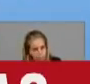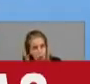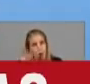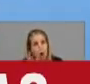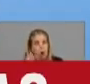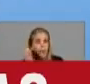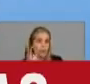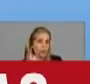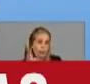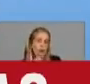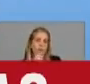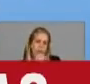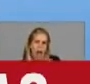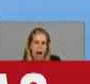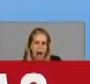Yo